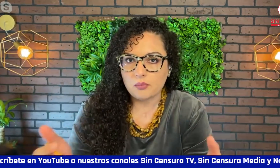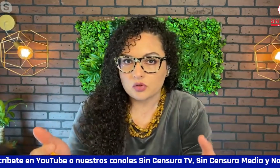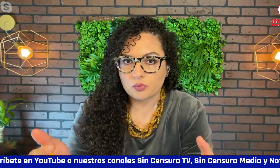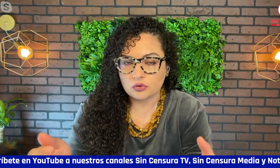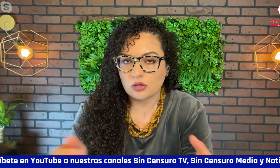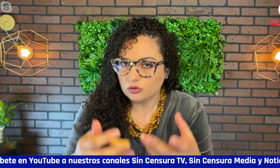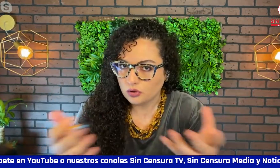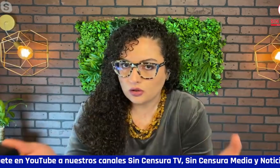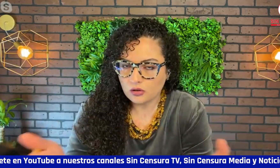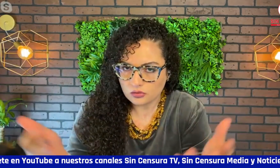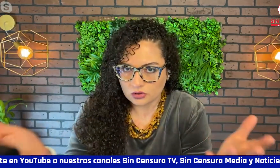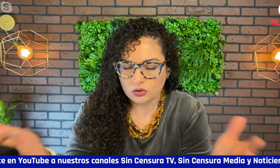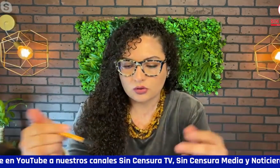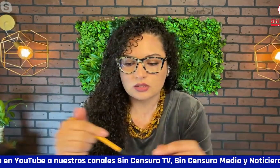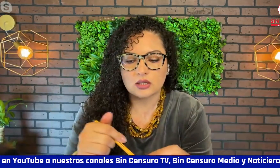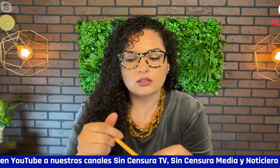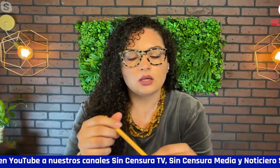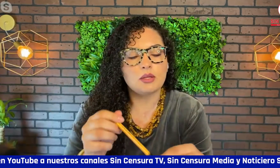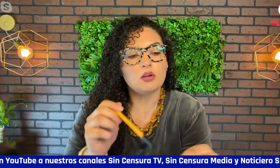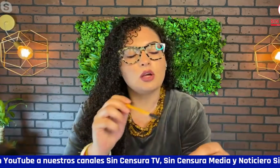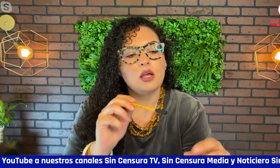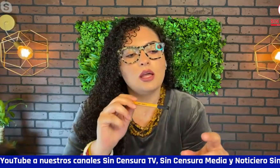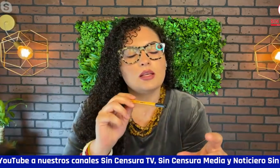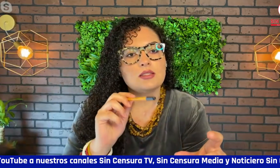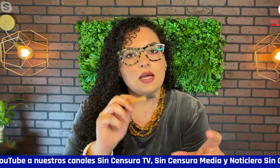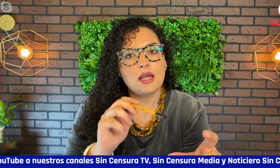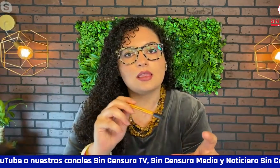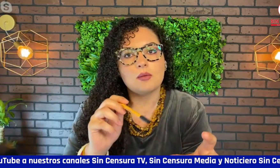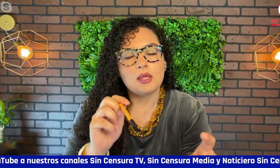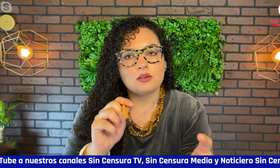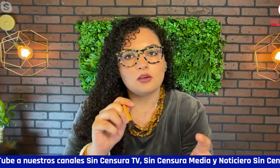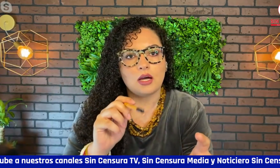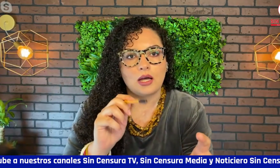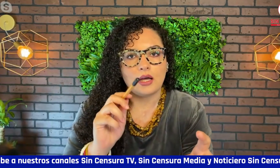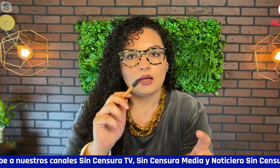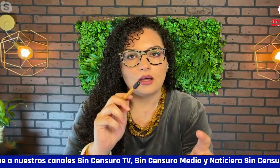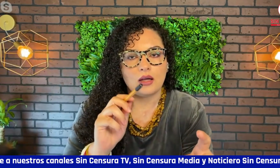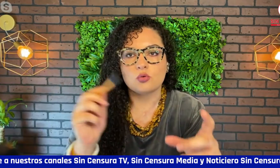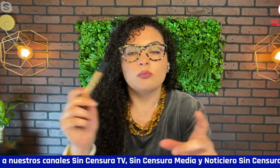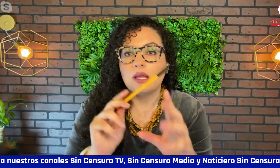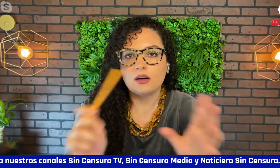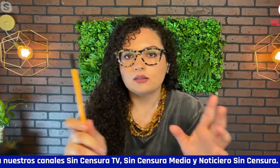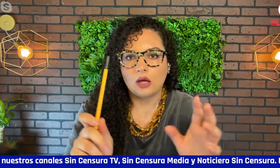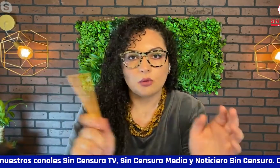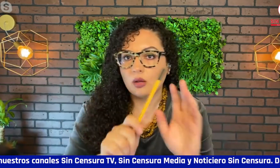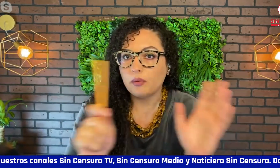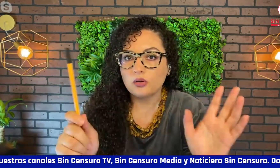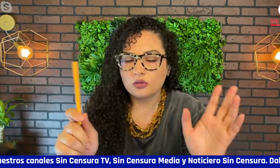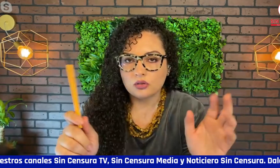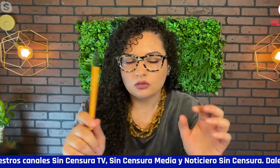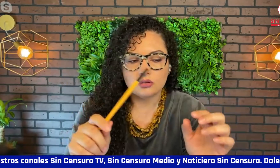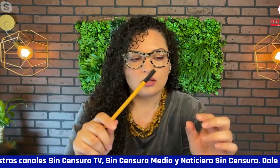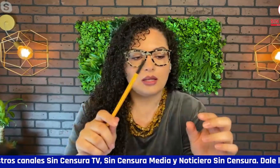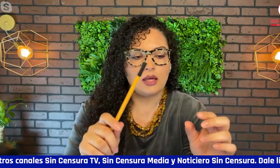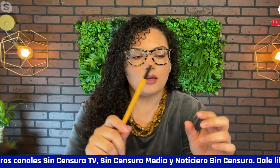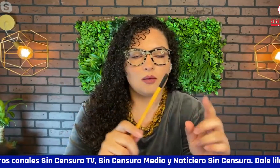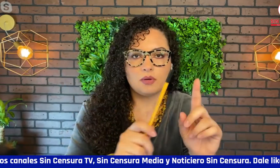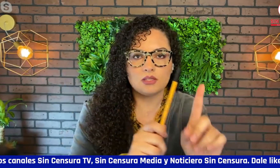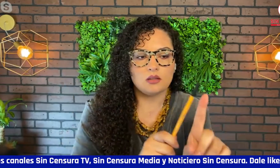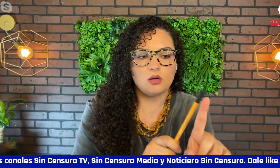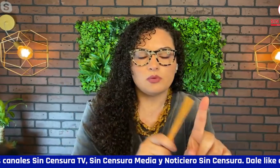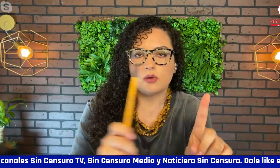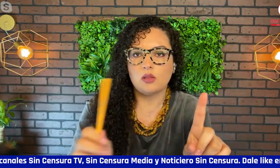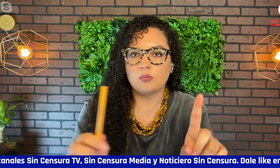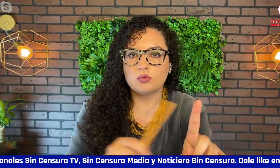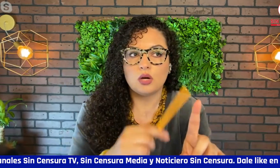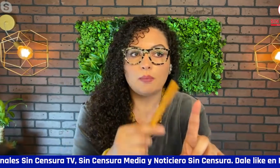popular, que por supuesto es algo histórico, los exhorto a que sigan escribiéndolo, se haya atrevido a asumir de a bote pronto que el